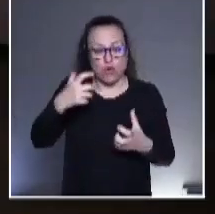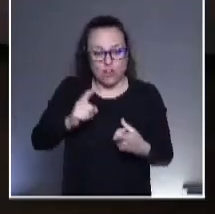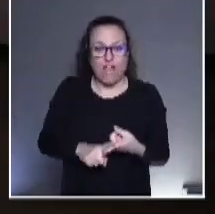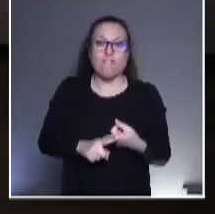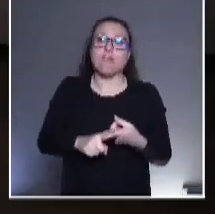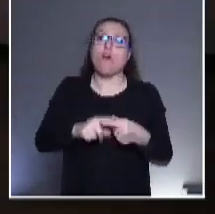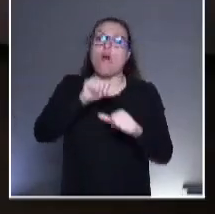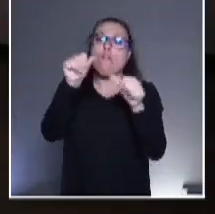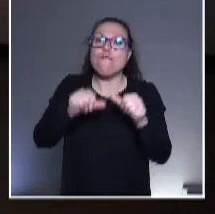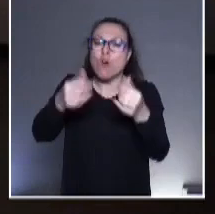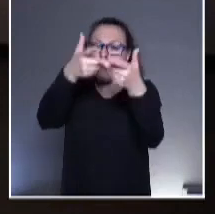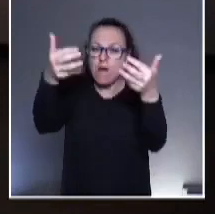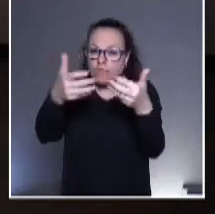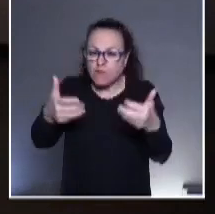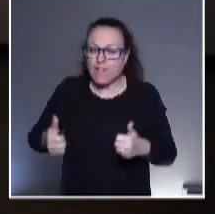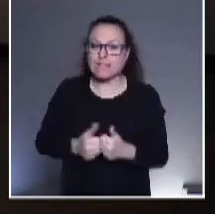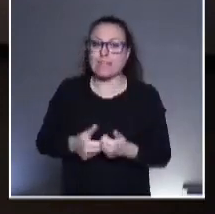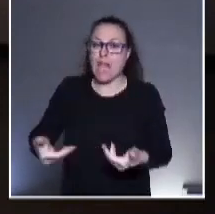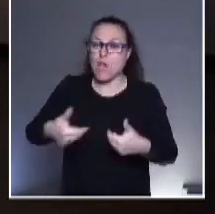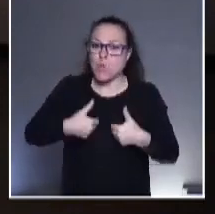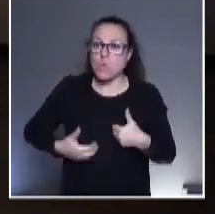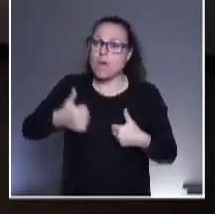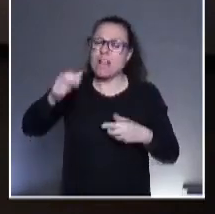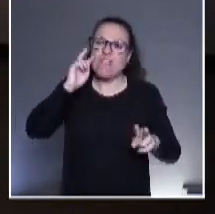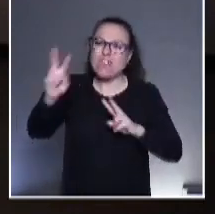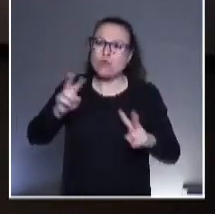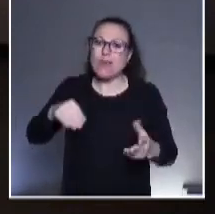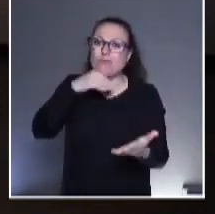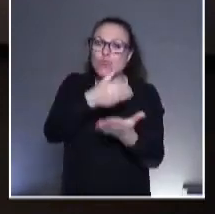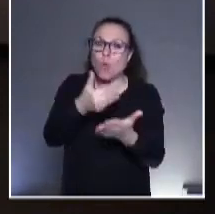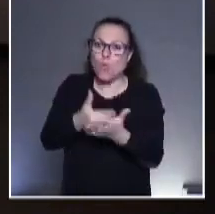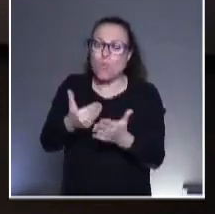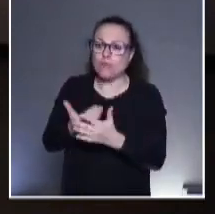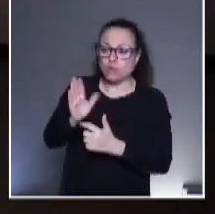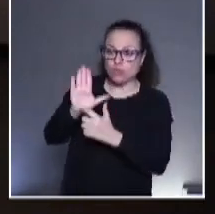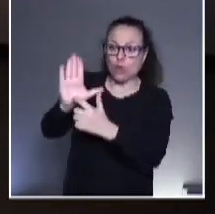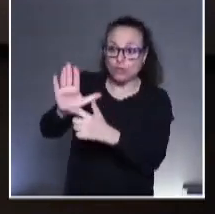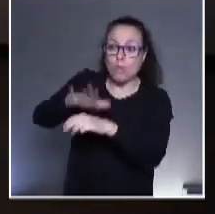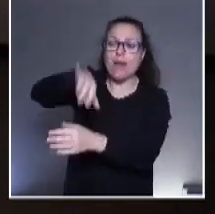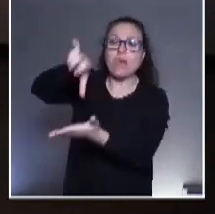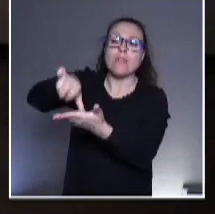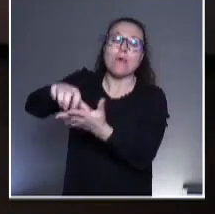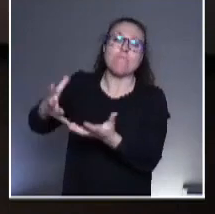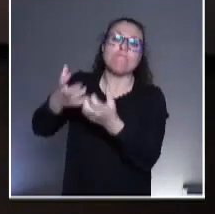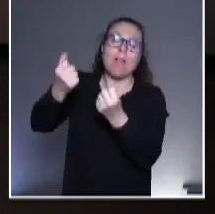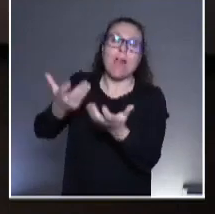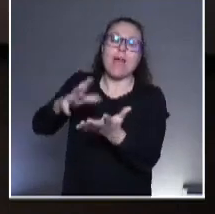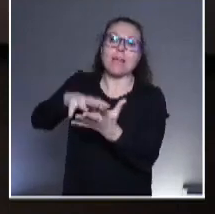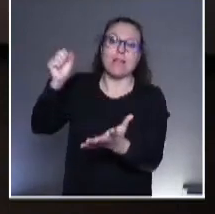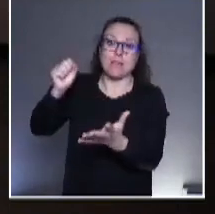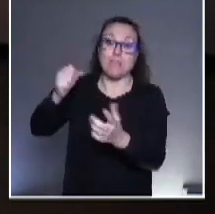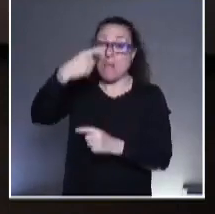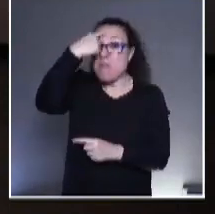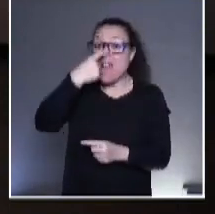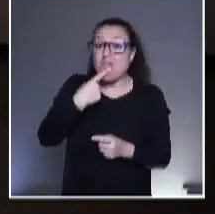en infografía que nos ayudaran a hacer más visuales los documentos que pretendíamos clarificar. Y todos esos